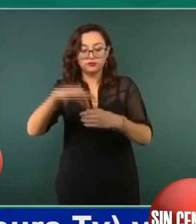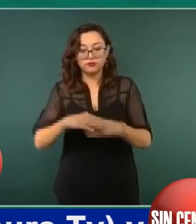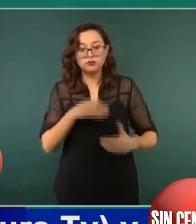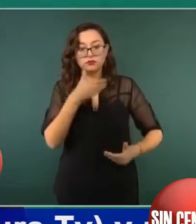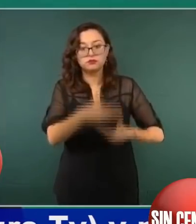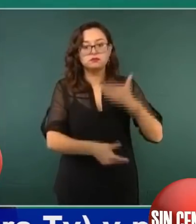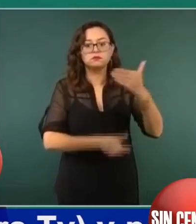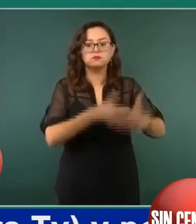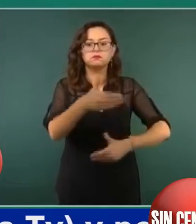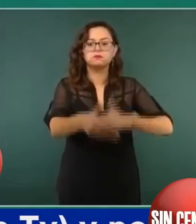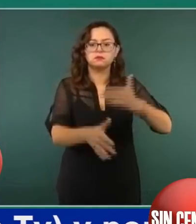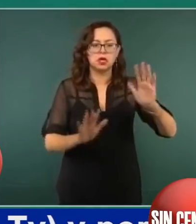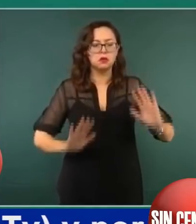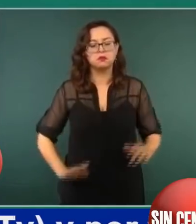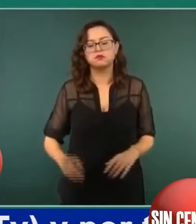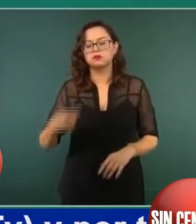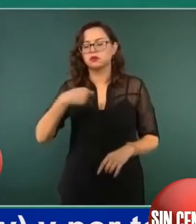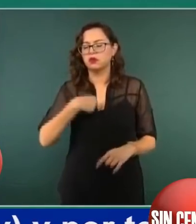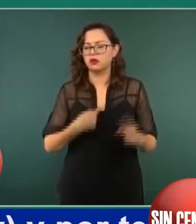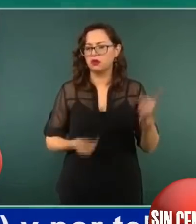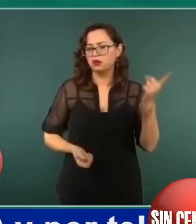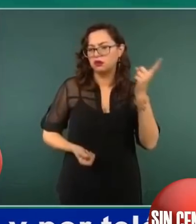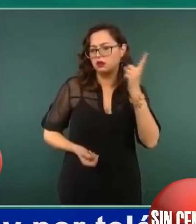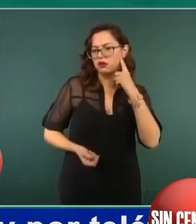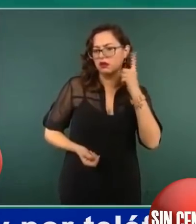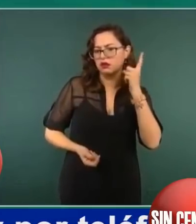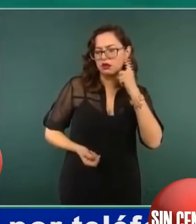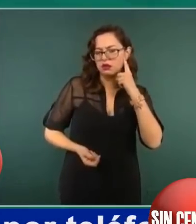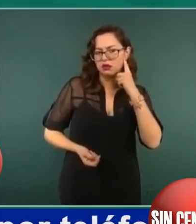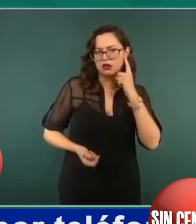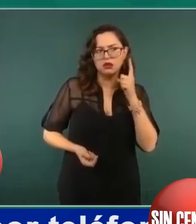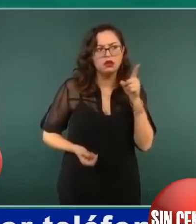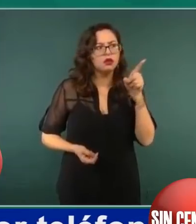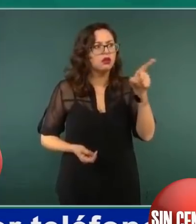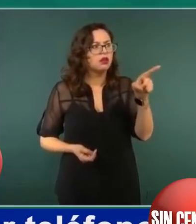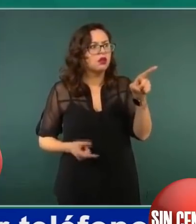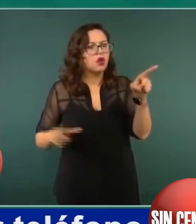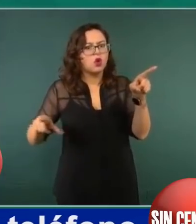me entere de que hay gobiernos municipales,